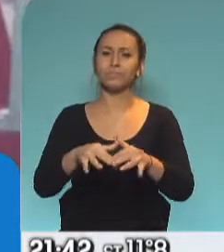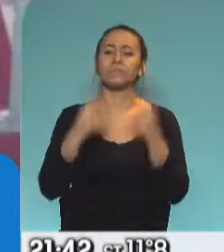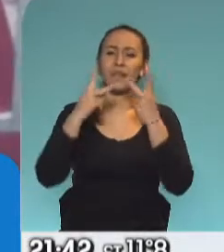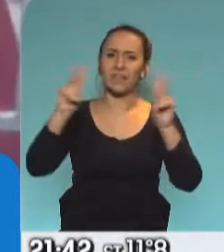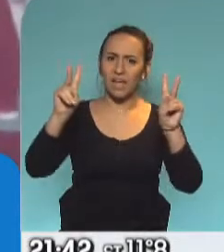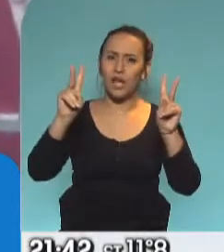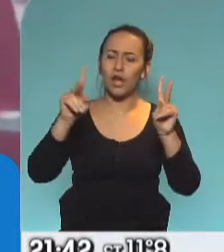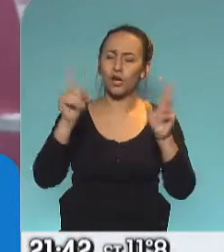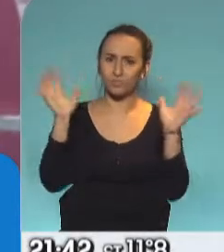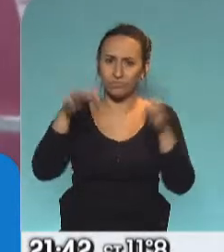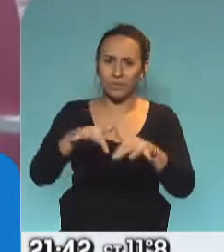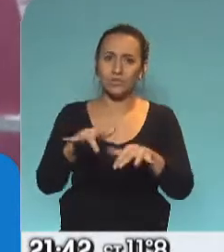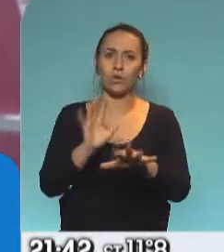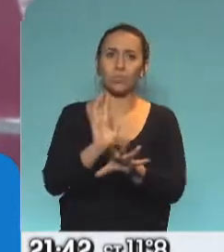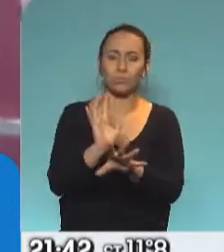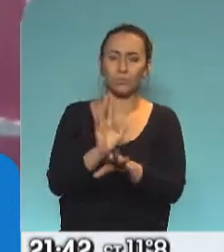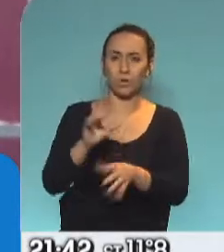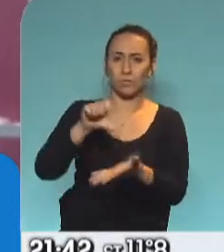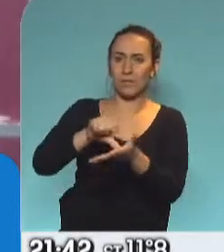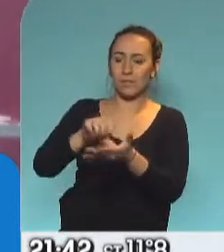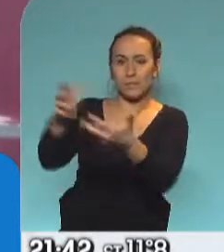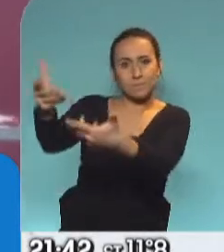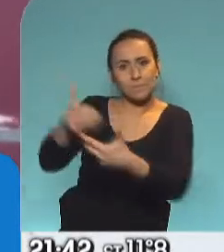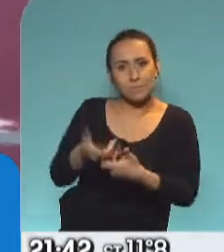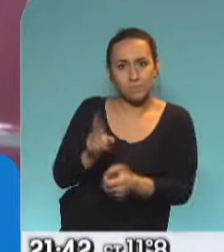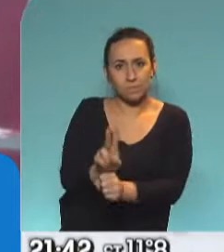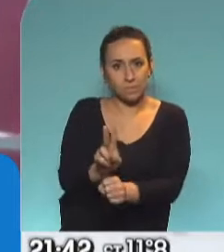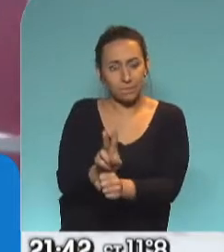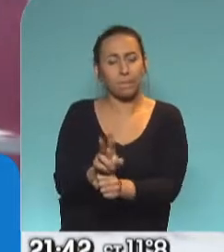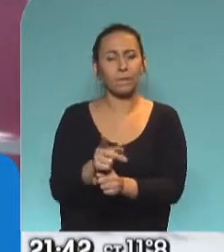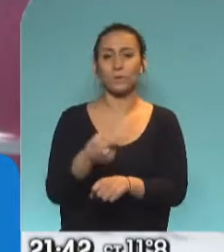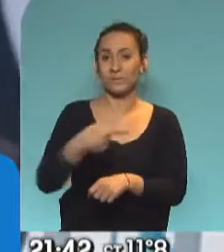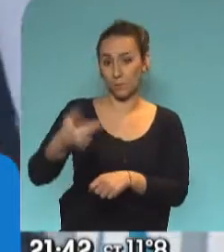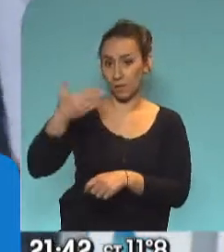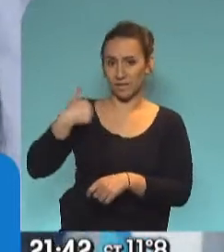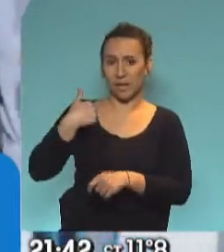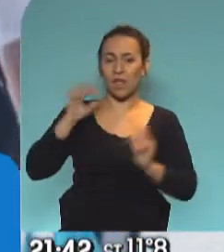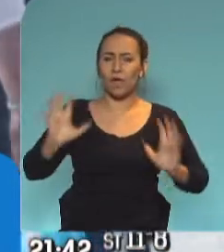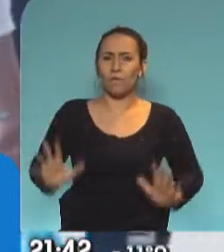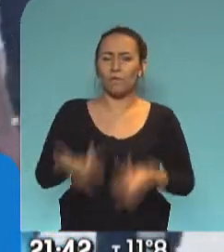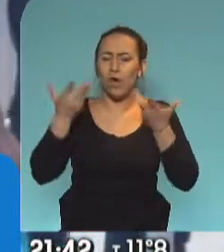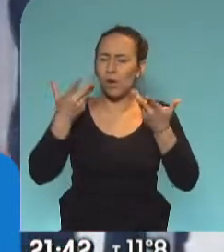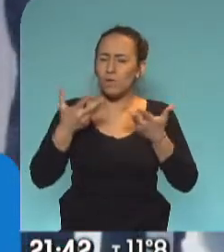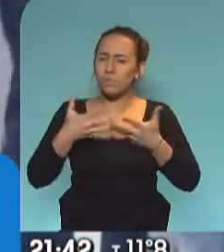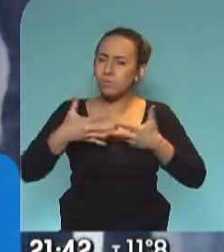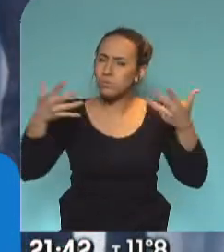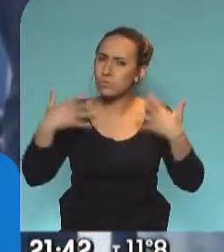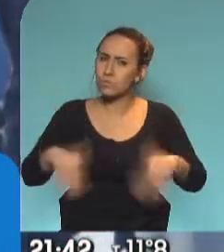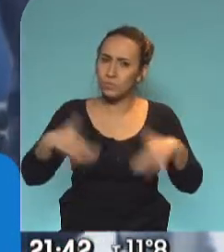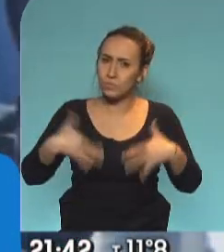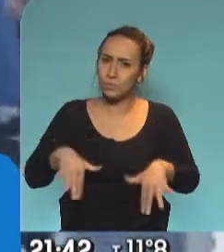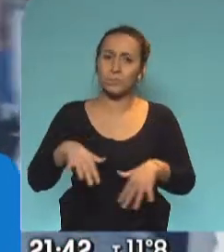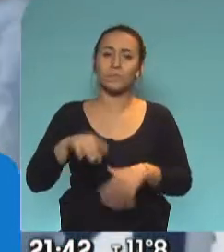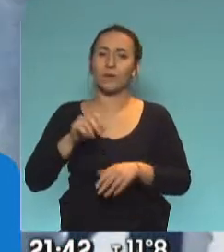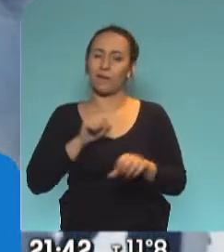en condición de refugiado. ¿Por qué? Porque la semana pasada se dio un incendio muy grande provocado por unos